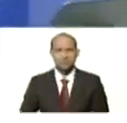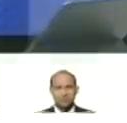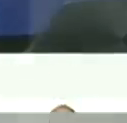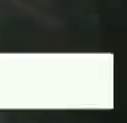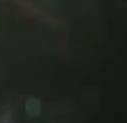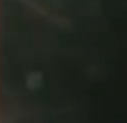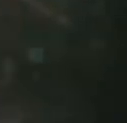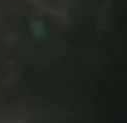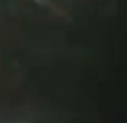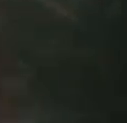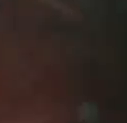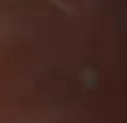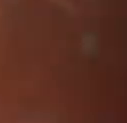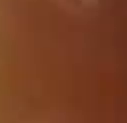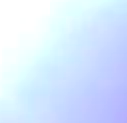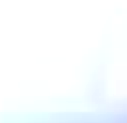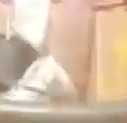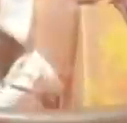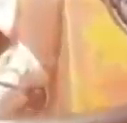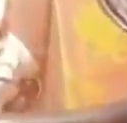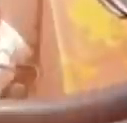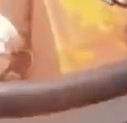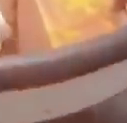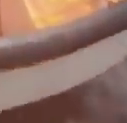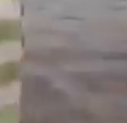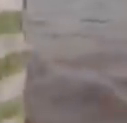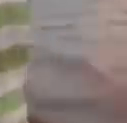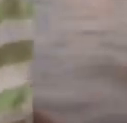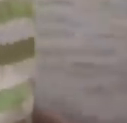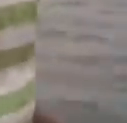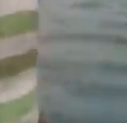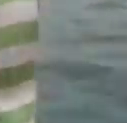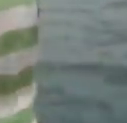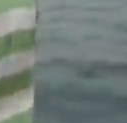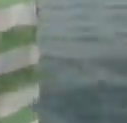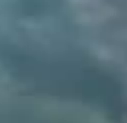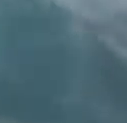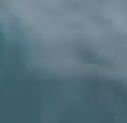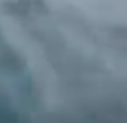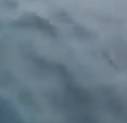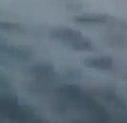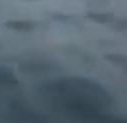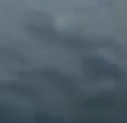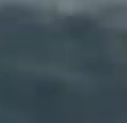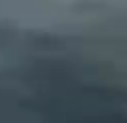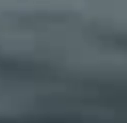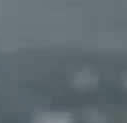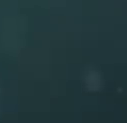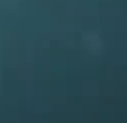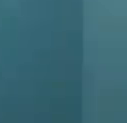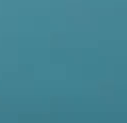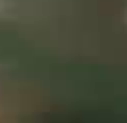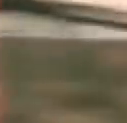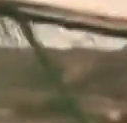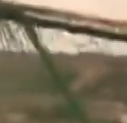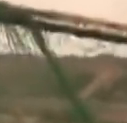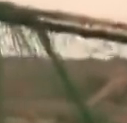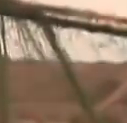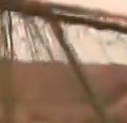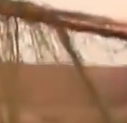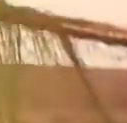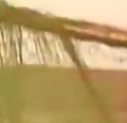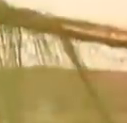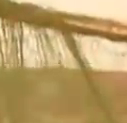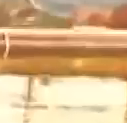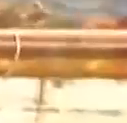hoy estamos celebrando el día del pescador y la pescadora artesanal la faena